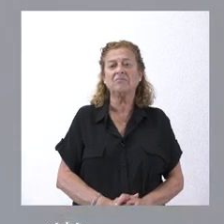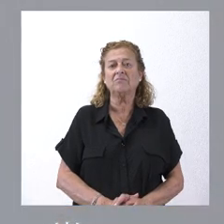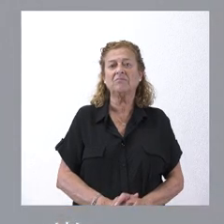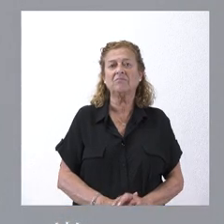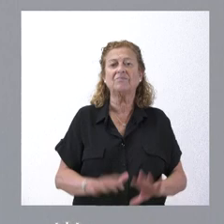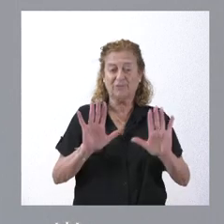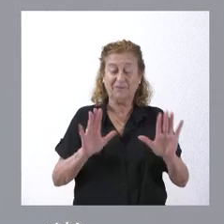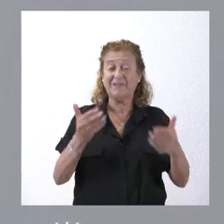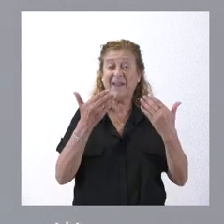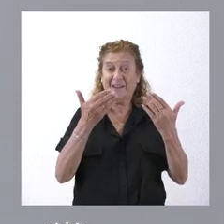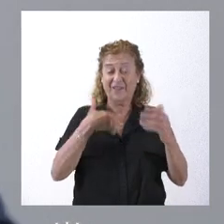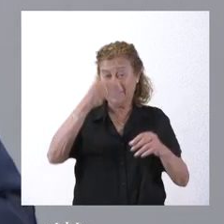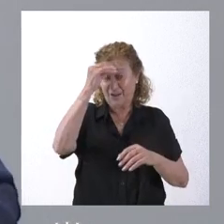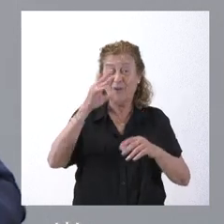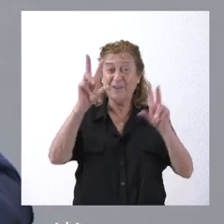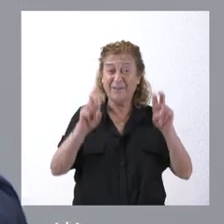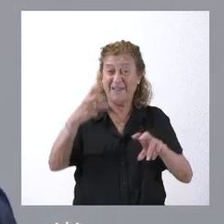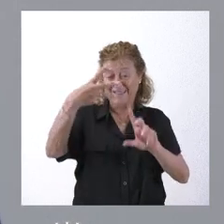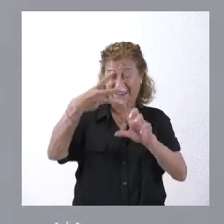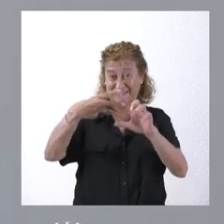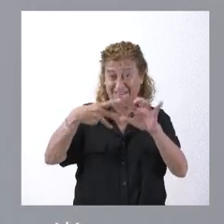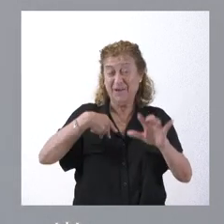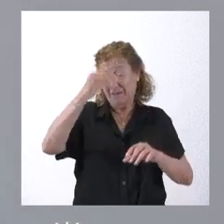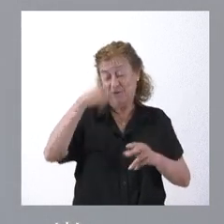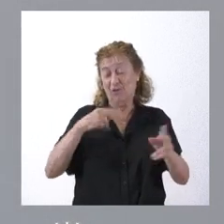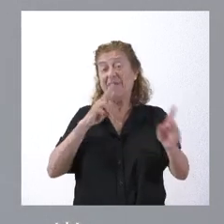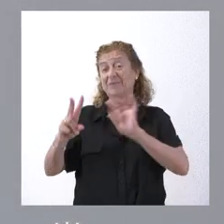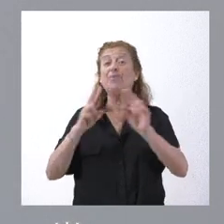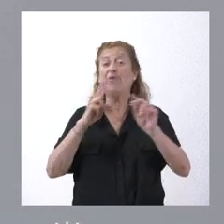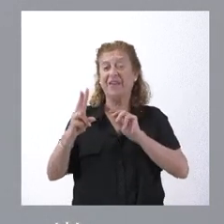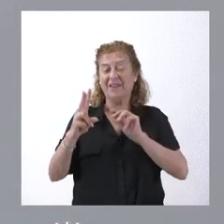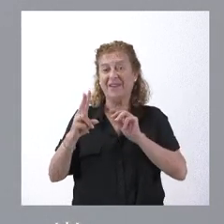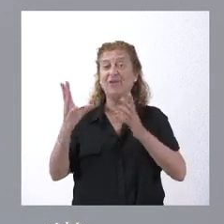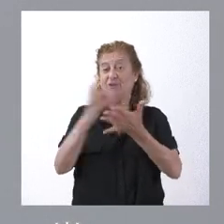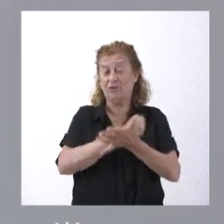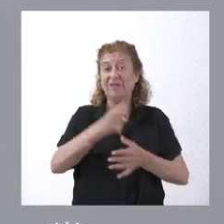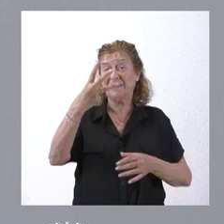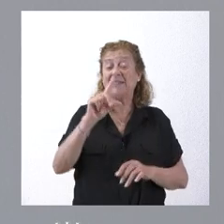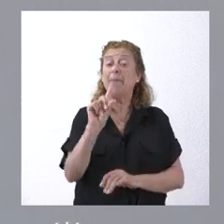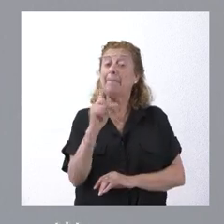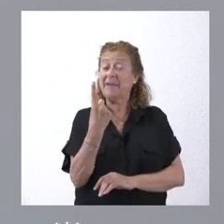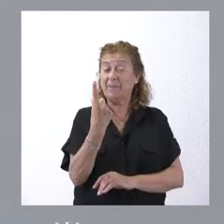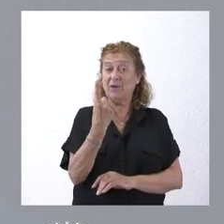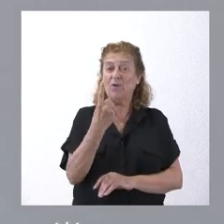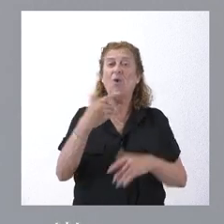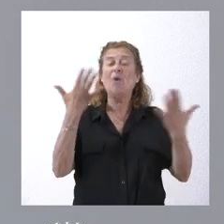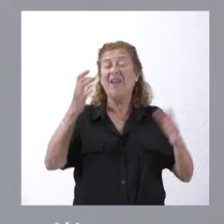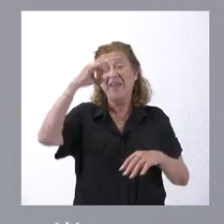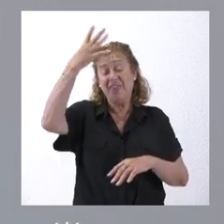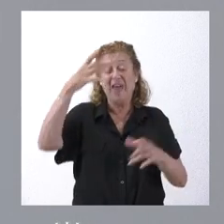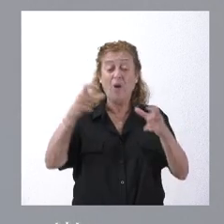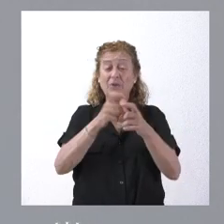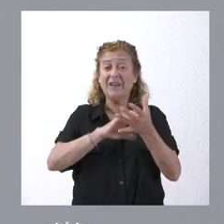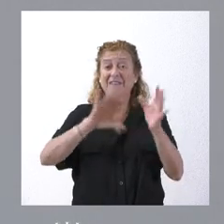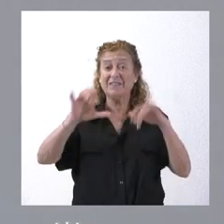Pues gracias. Creo que son tres cuestiones que procuraré responder a las tres. El primero, ¿cuál es la idea de la Junta de